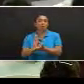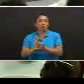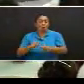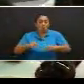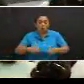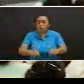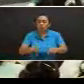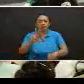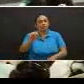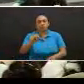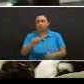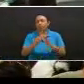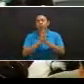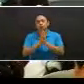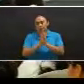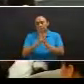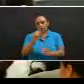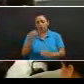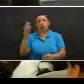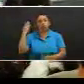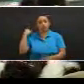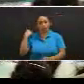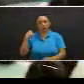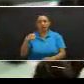Vamos a salir cuando cierren el banco.